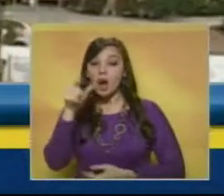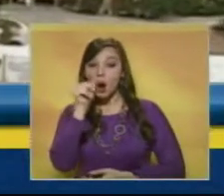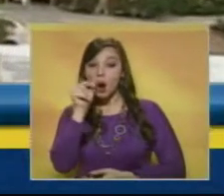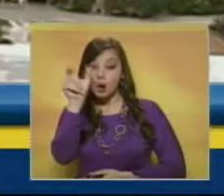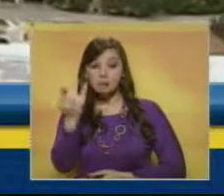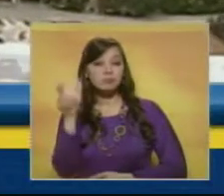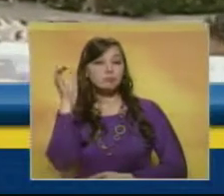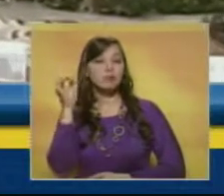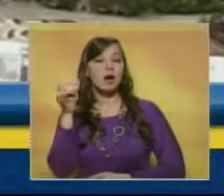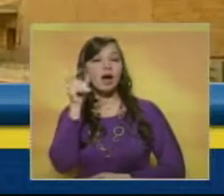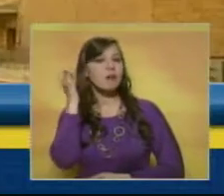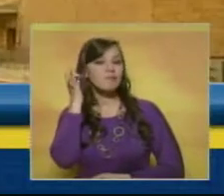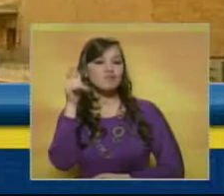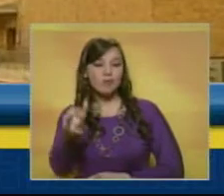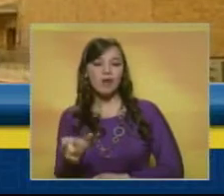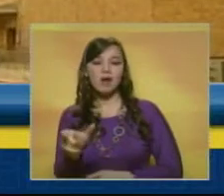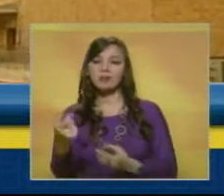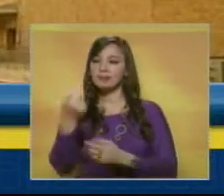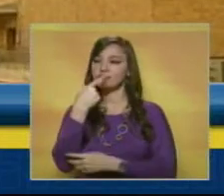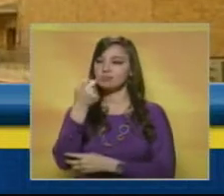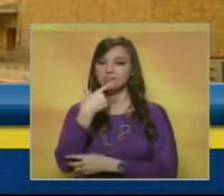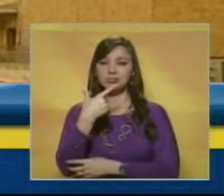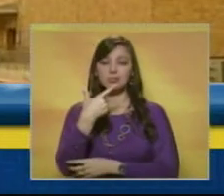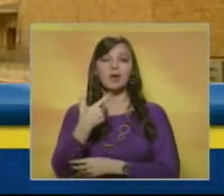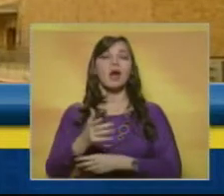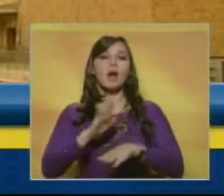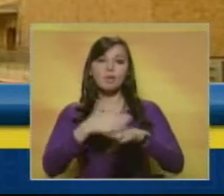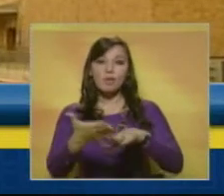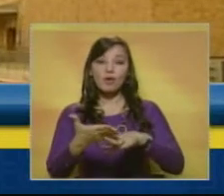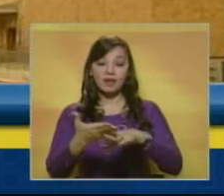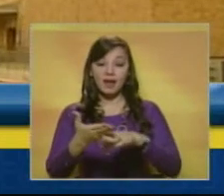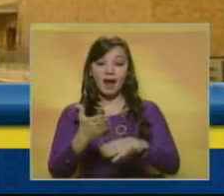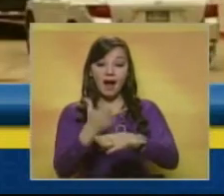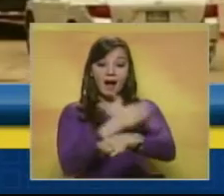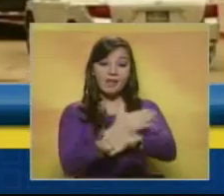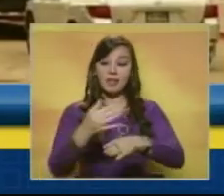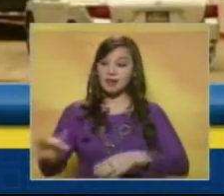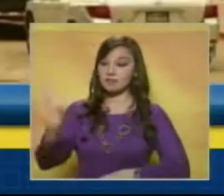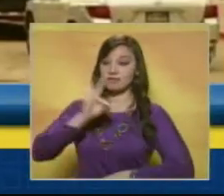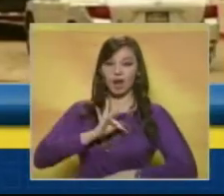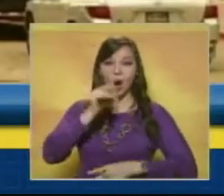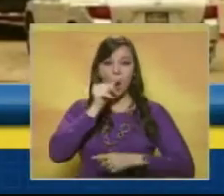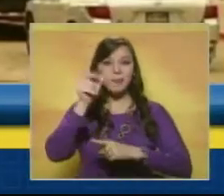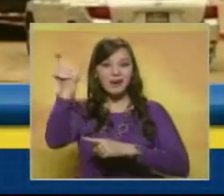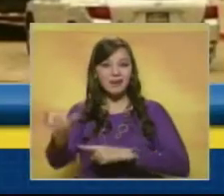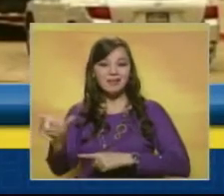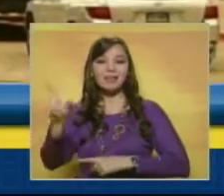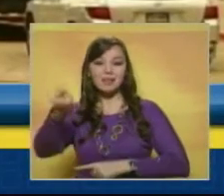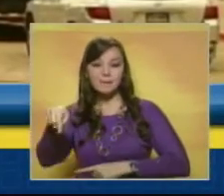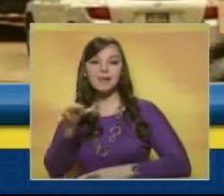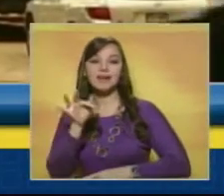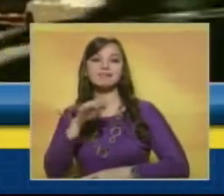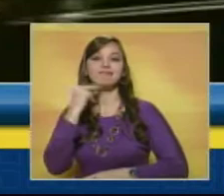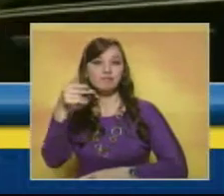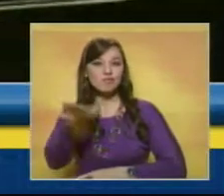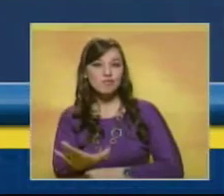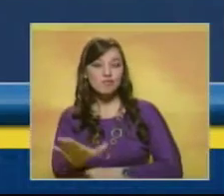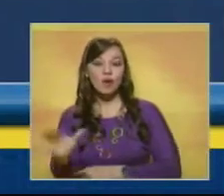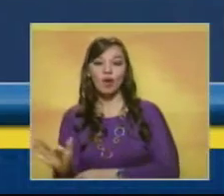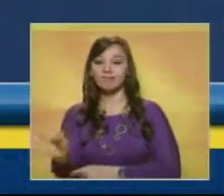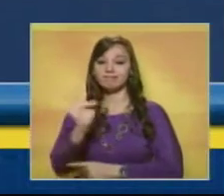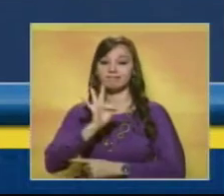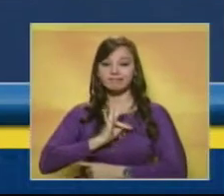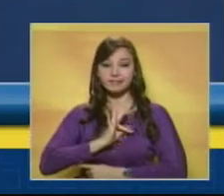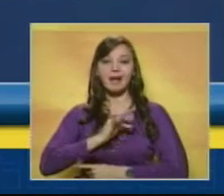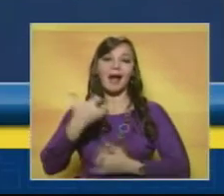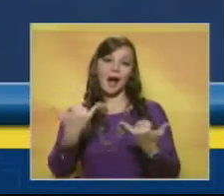de 26 años, está recibiendo tratamiento después de que resultara infectada por el hombre liberiano que murió por el contagio del virus